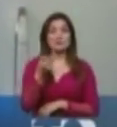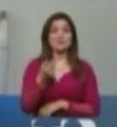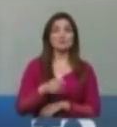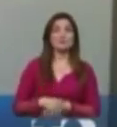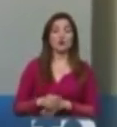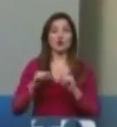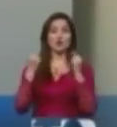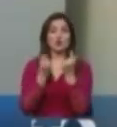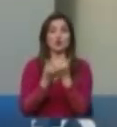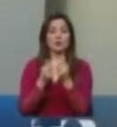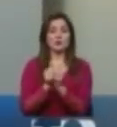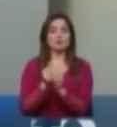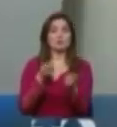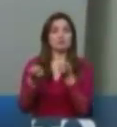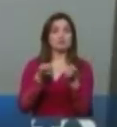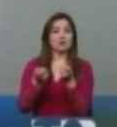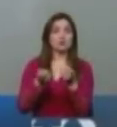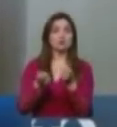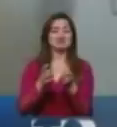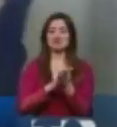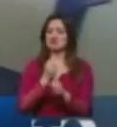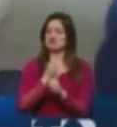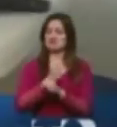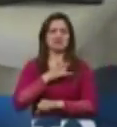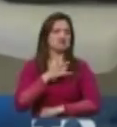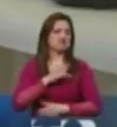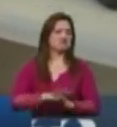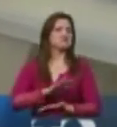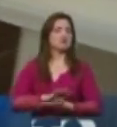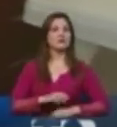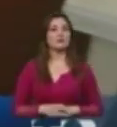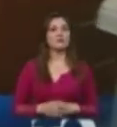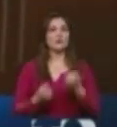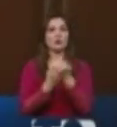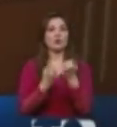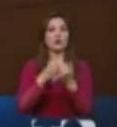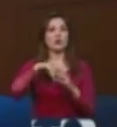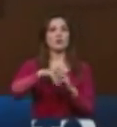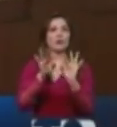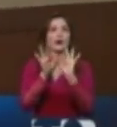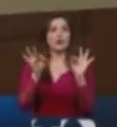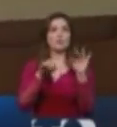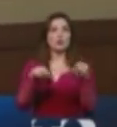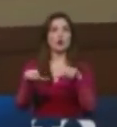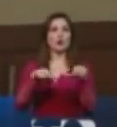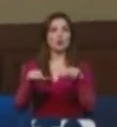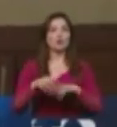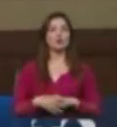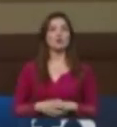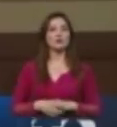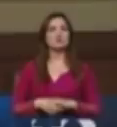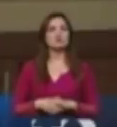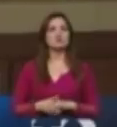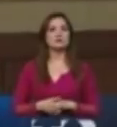que son un solo grupo y que bueno, van a manejarse de esa manera en también el apoyo interno de la limpieza del este CTT y